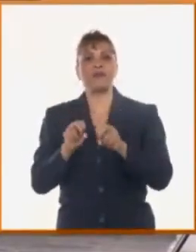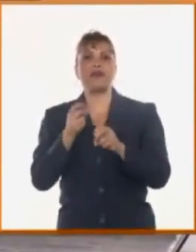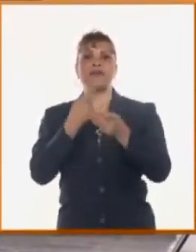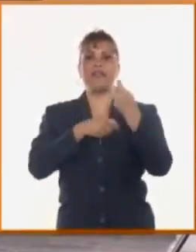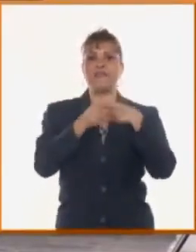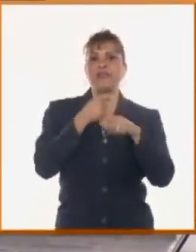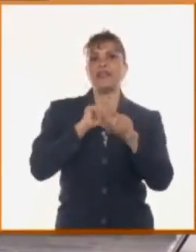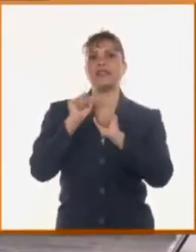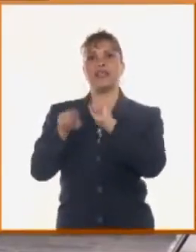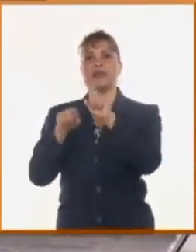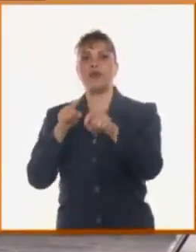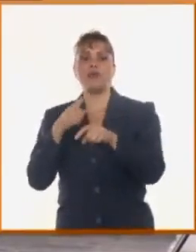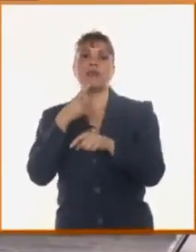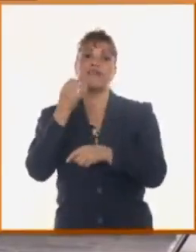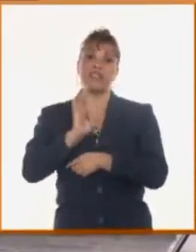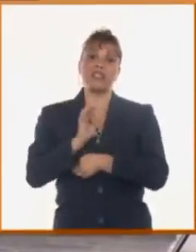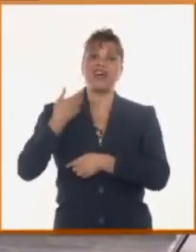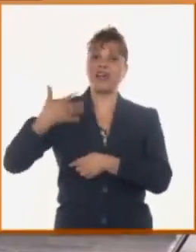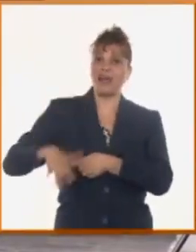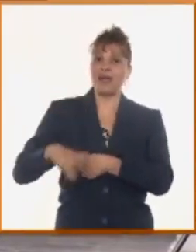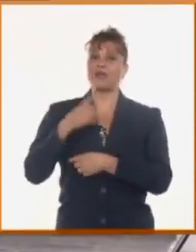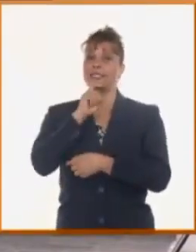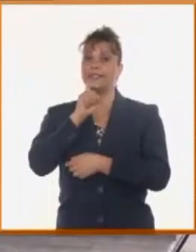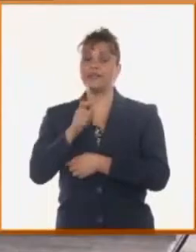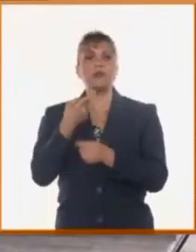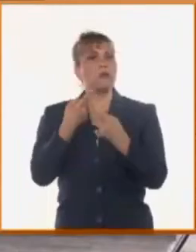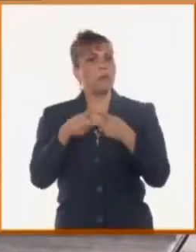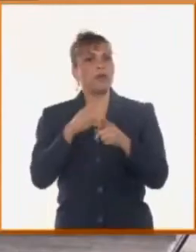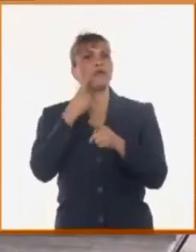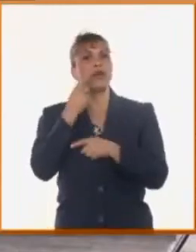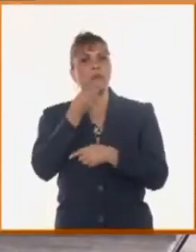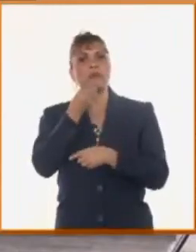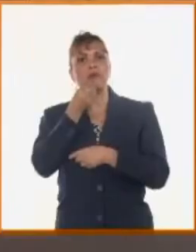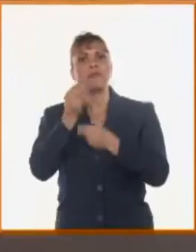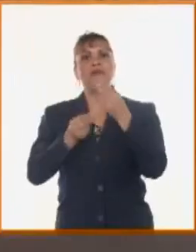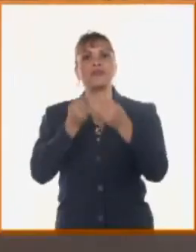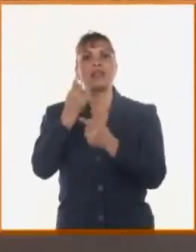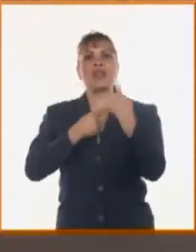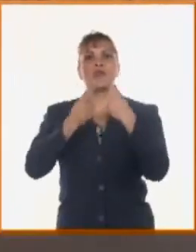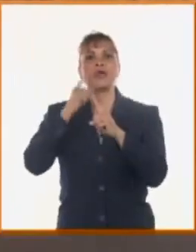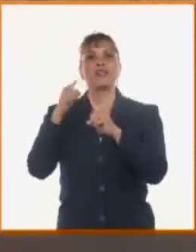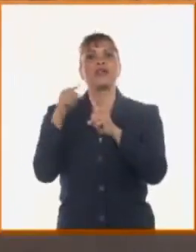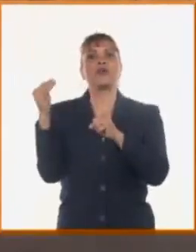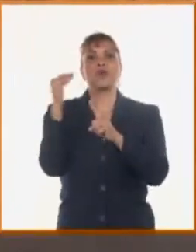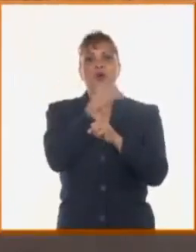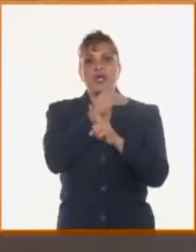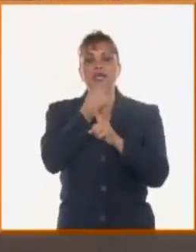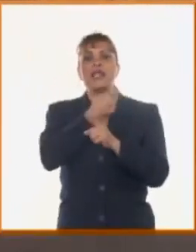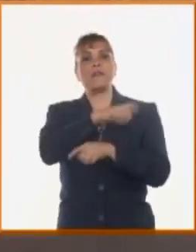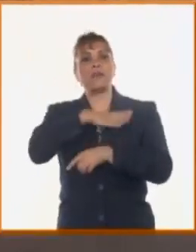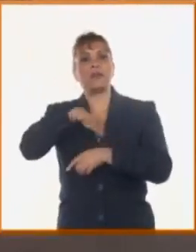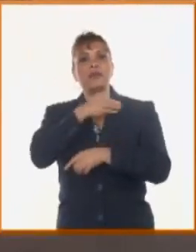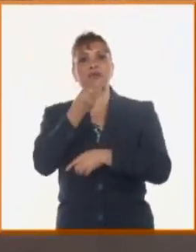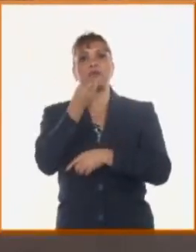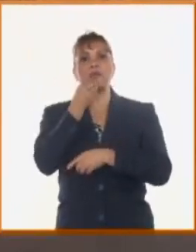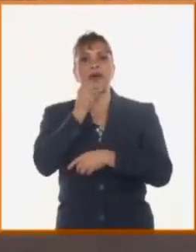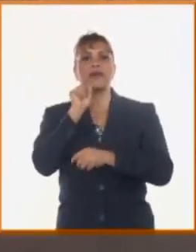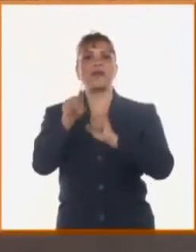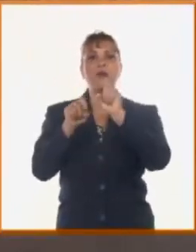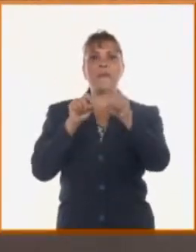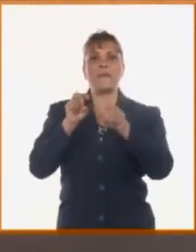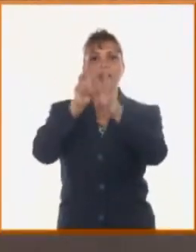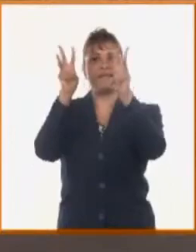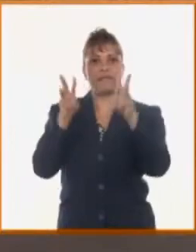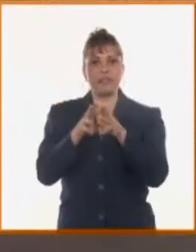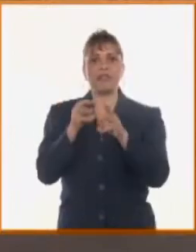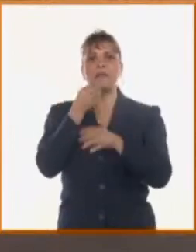todavía caro, todavía difícil, pero ya visible, de algunas tecnologías a la población a través de estas vías, es parte